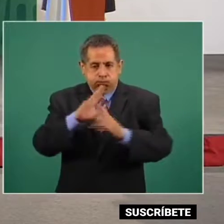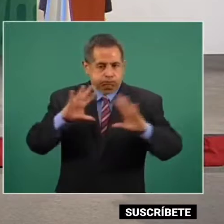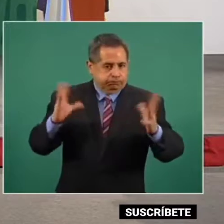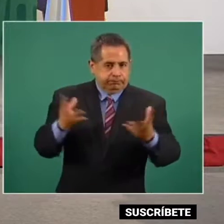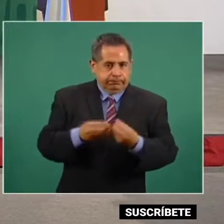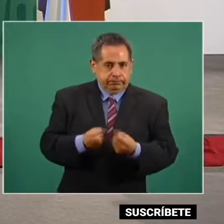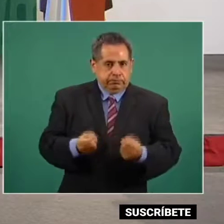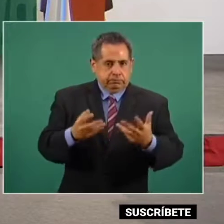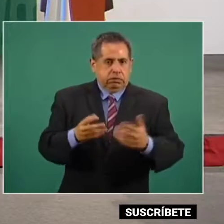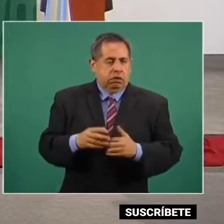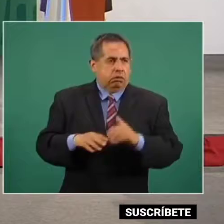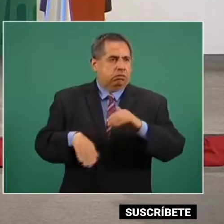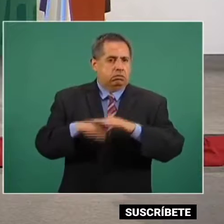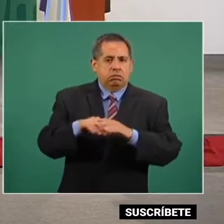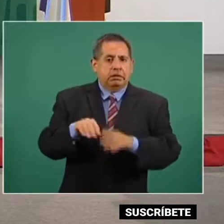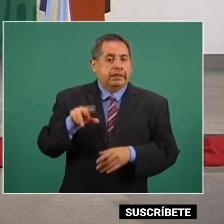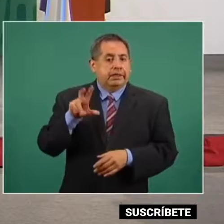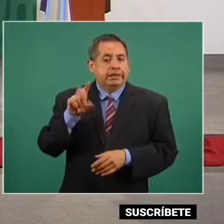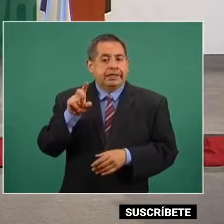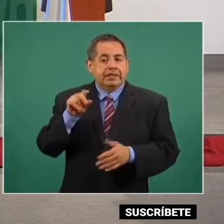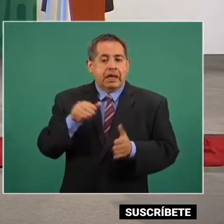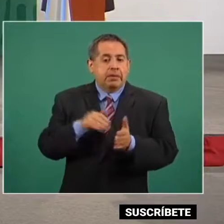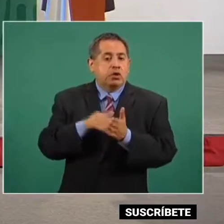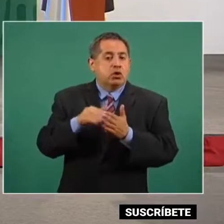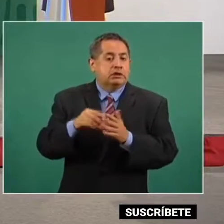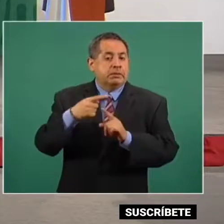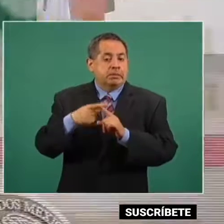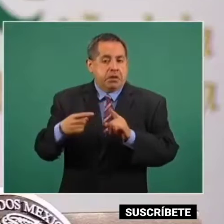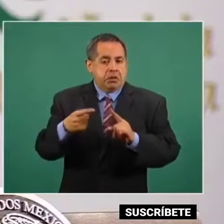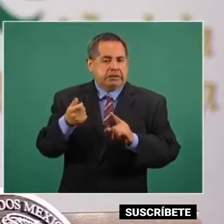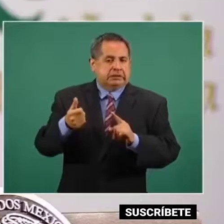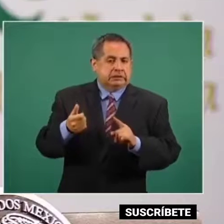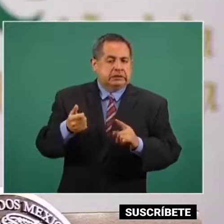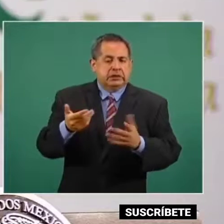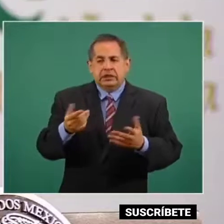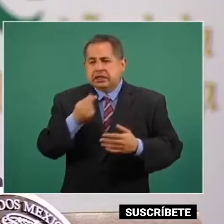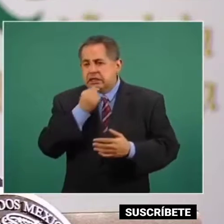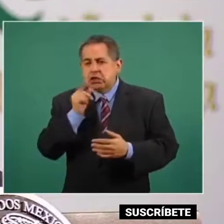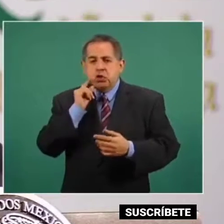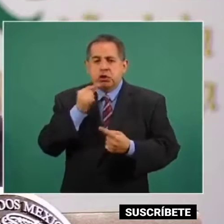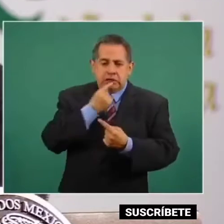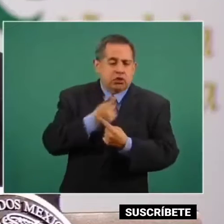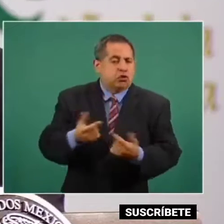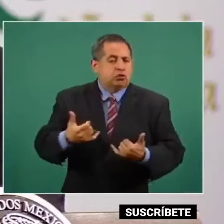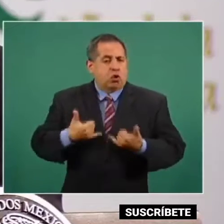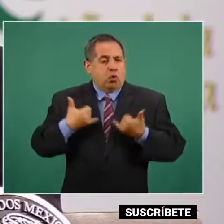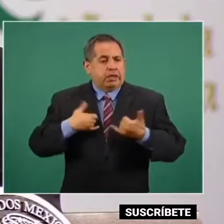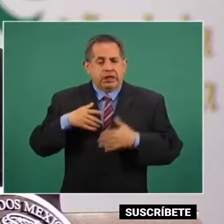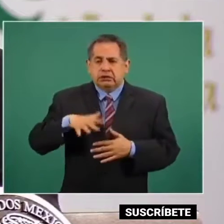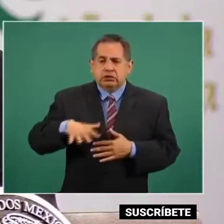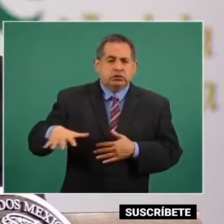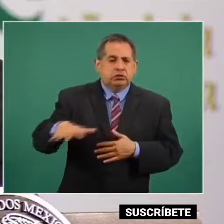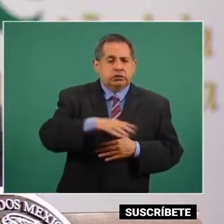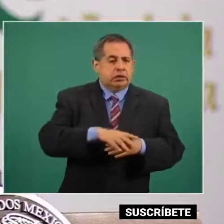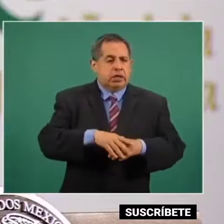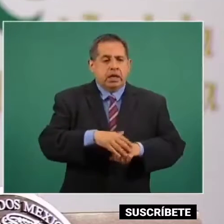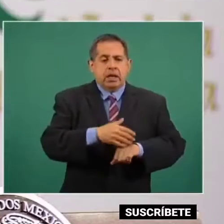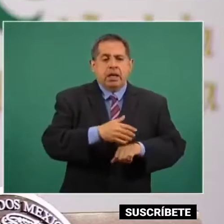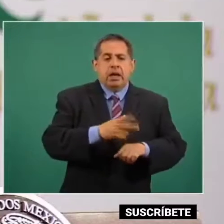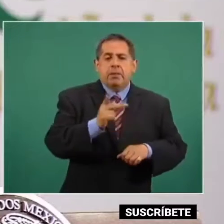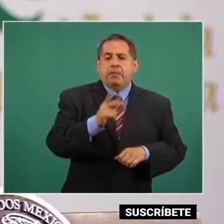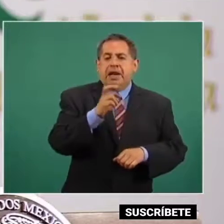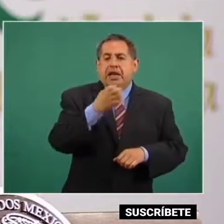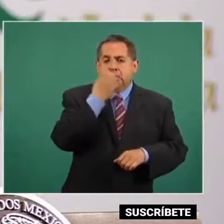casi 30 millones y medio de niñas, niños, adolescentes y jóvenes de preescolar,